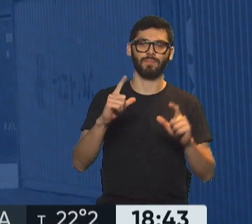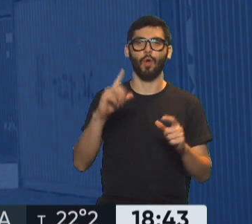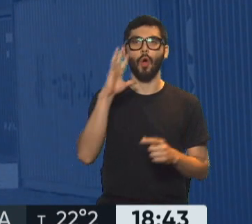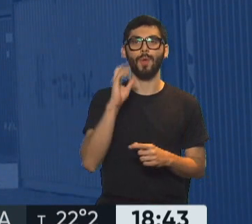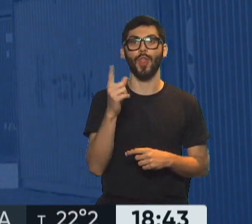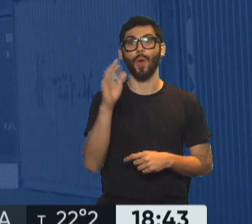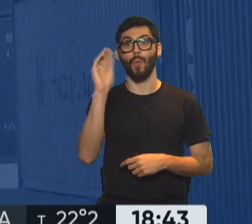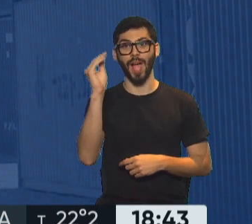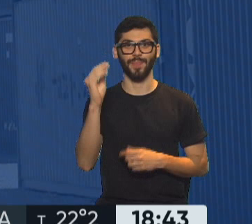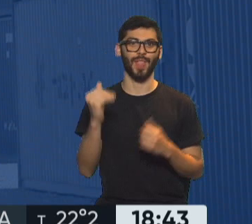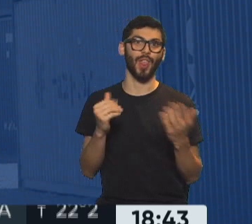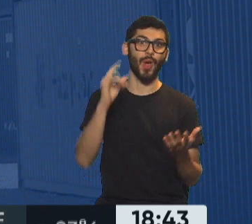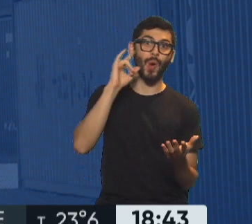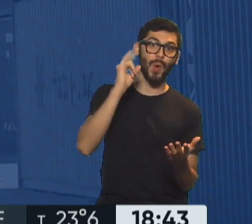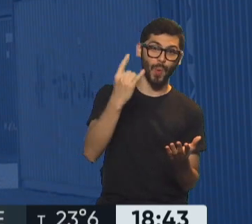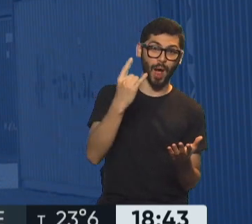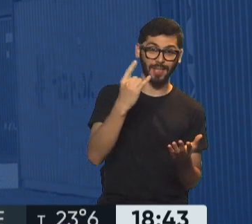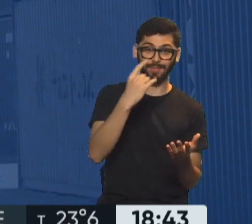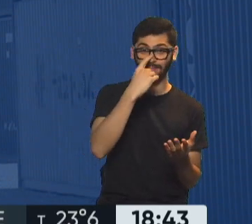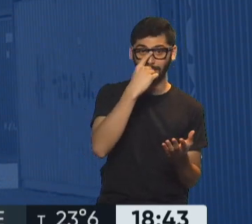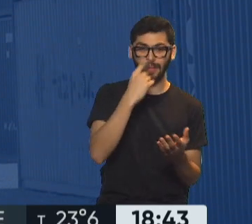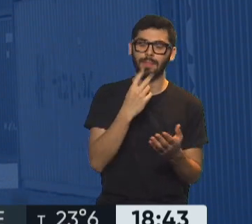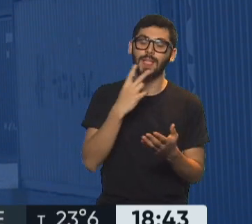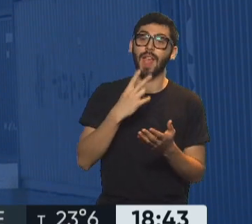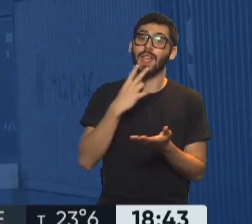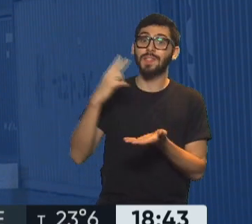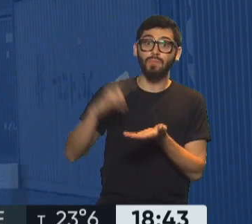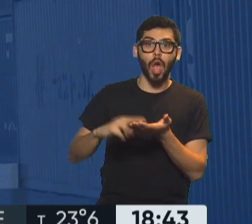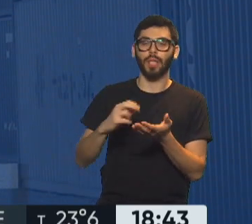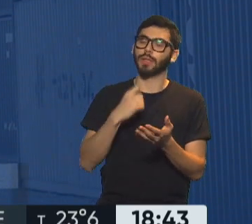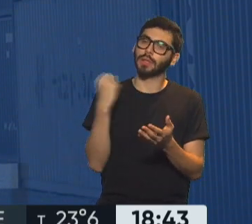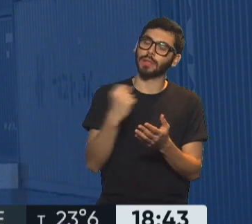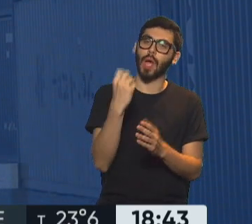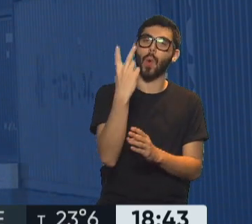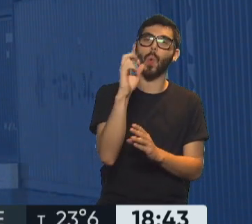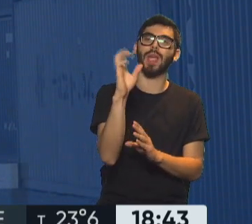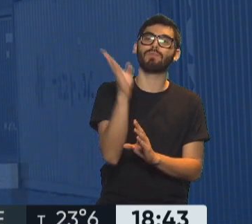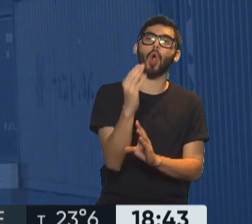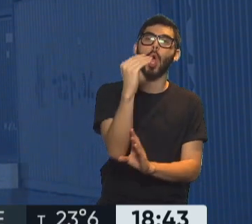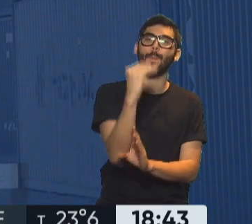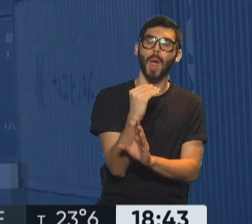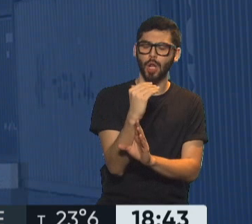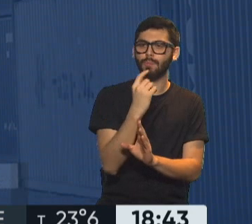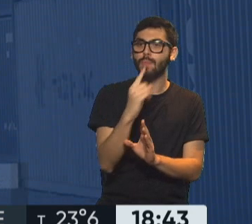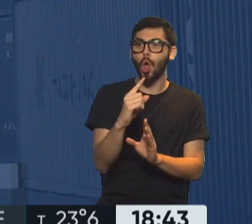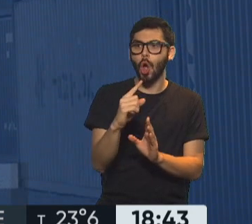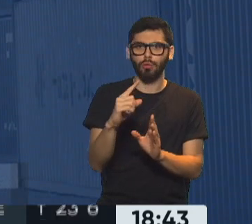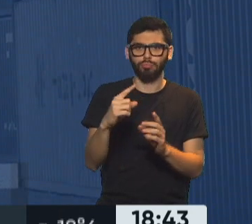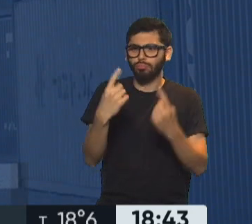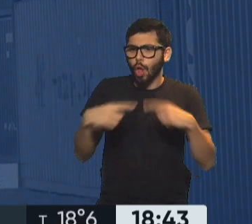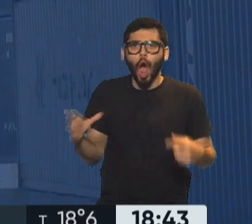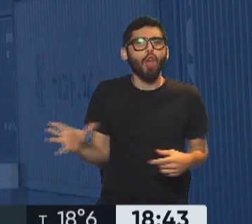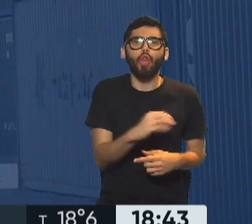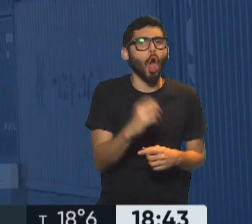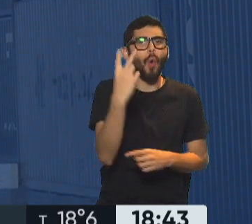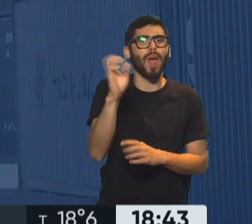Uruguay. Bueno, lo que plantean es una reducción de estos aranceles de un 20% sin ningún tipo de distinción, es decir, a todos los productos, bueno, le